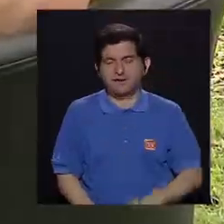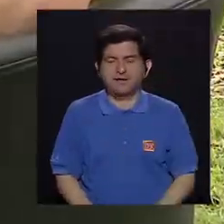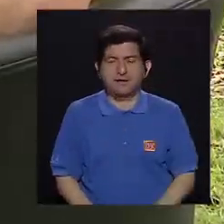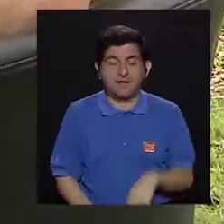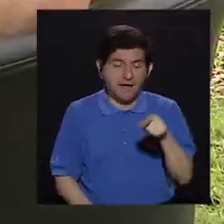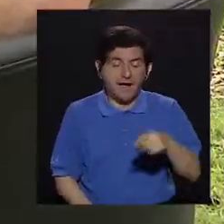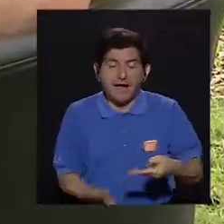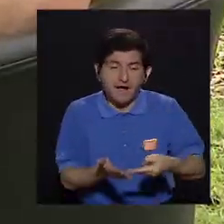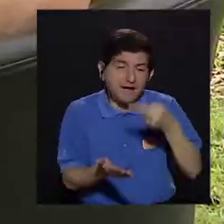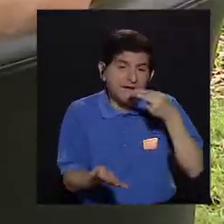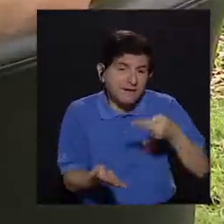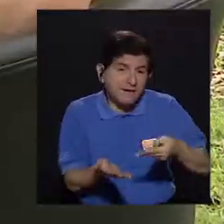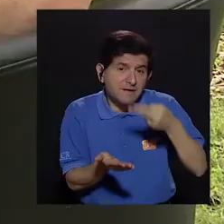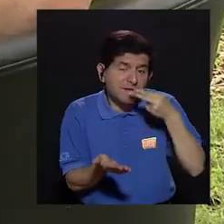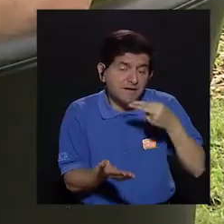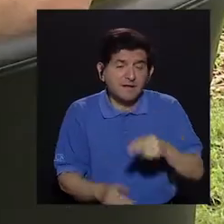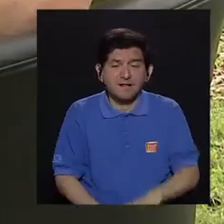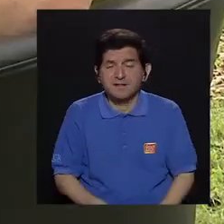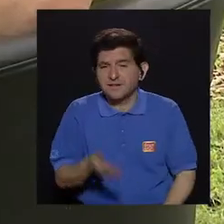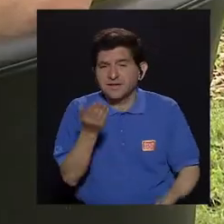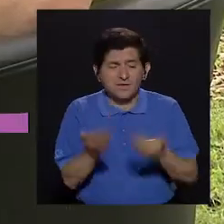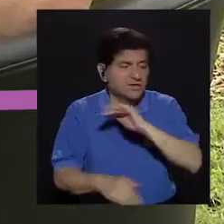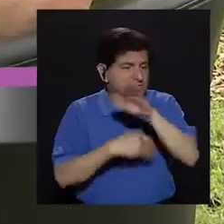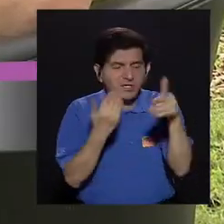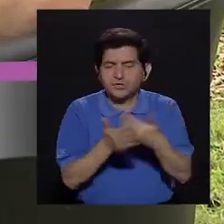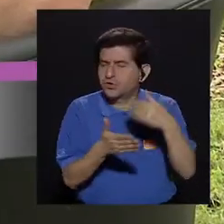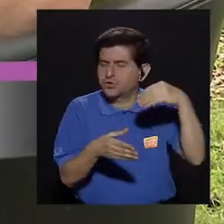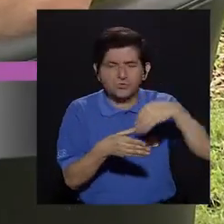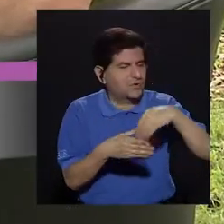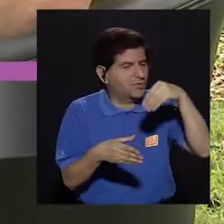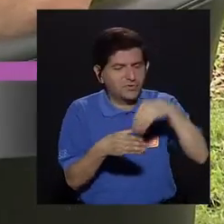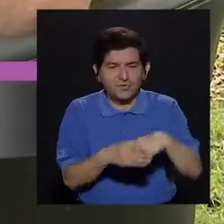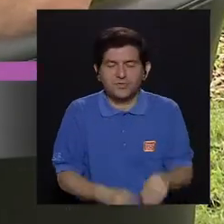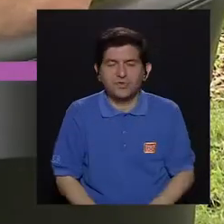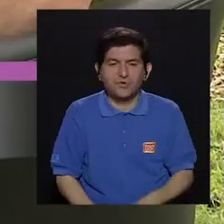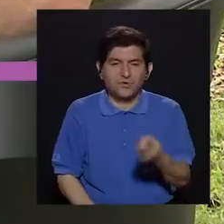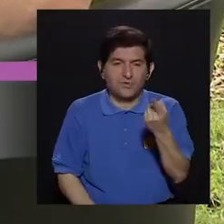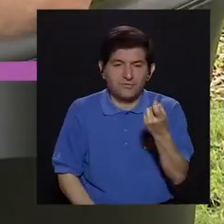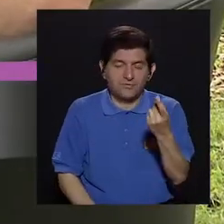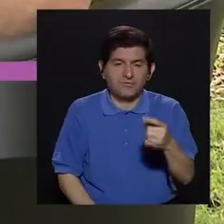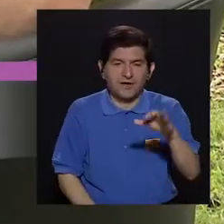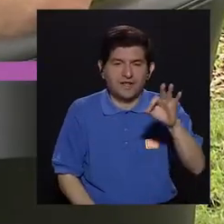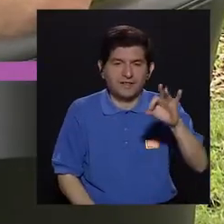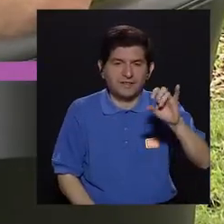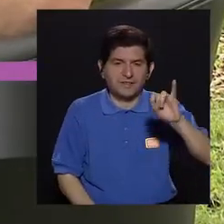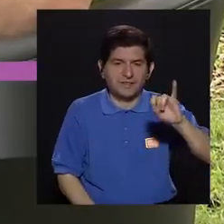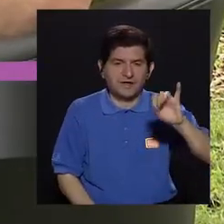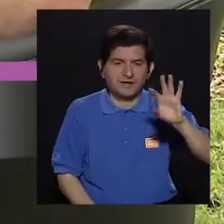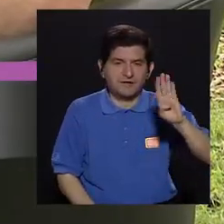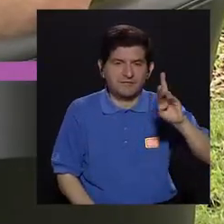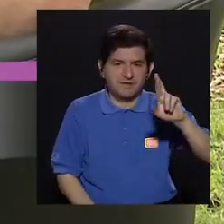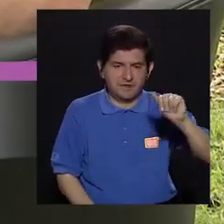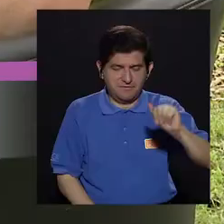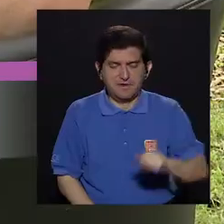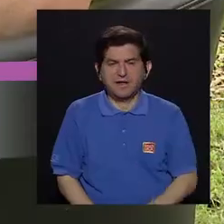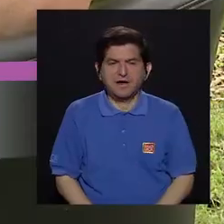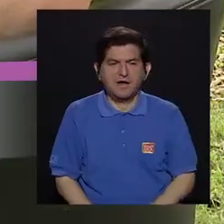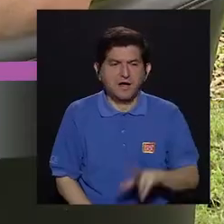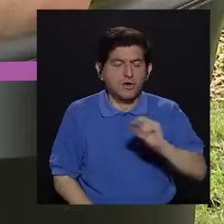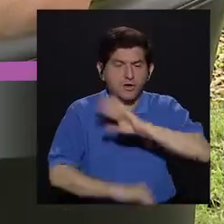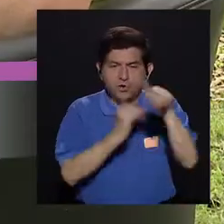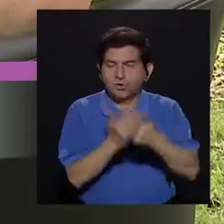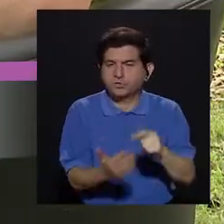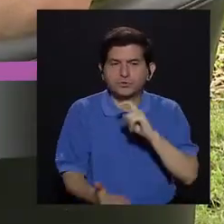el caldo no están todas las proteínas, no hay fibra, no están todos